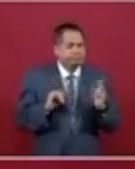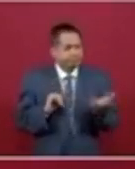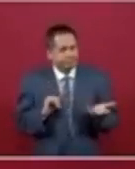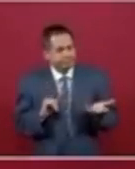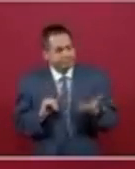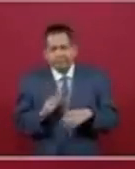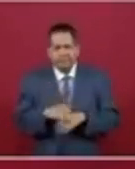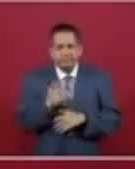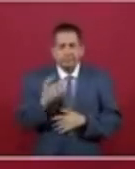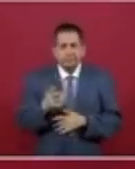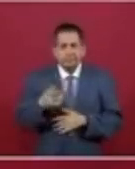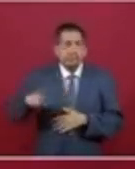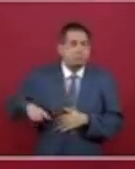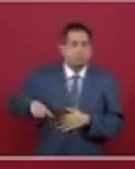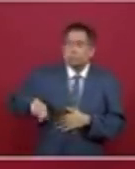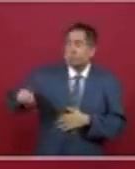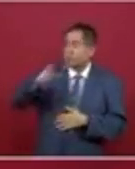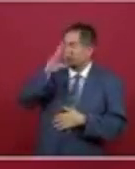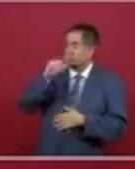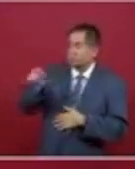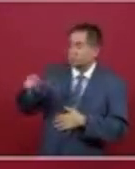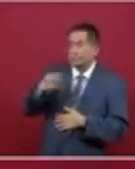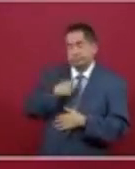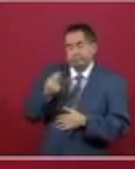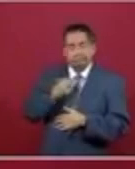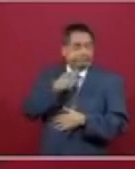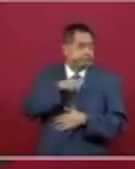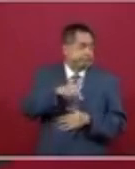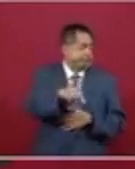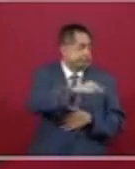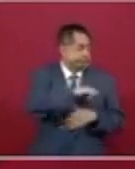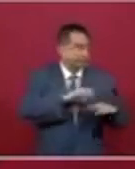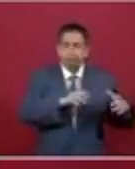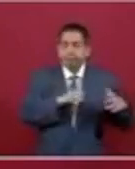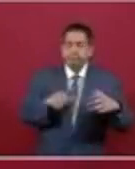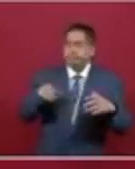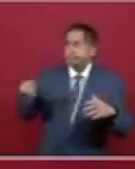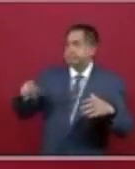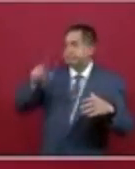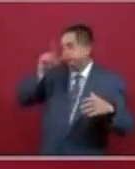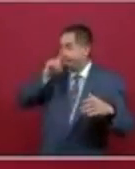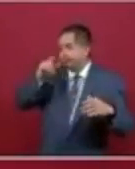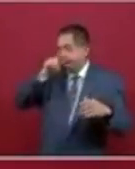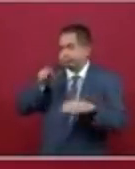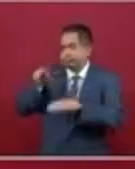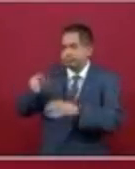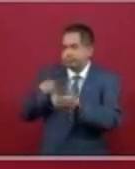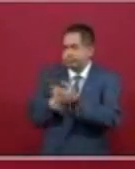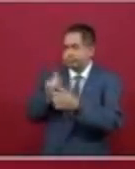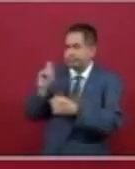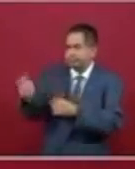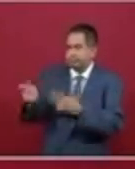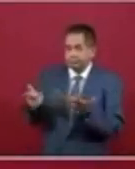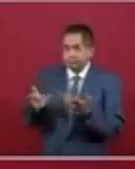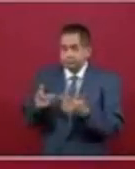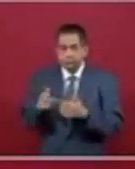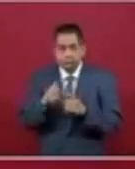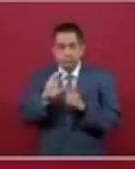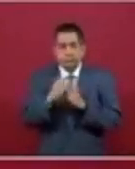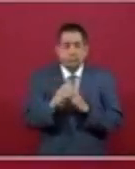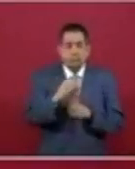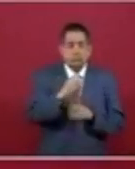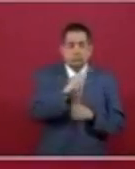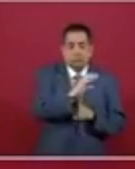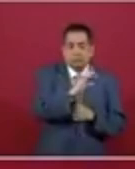Porque el gobierno no podía atender los asuntos relacionados con la Comisión Federal